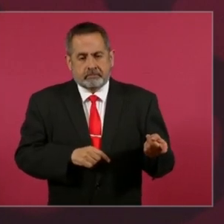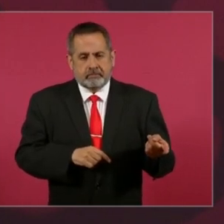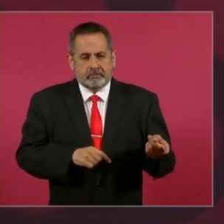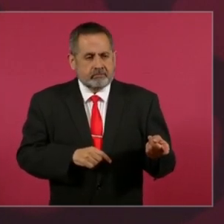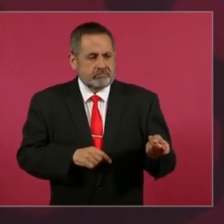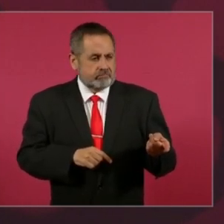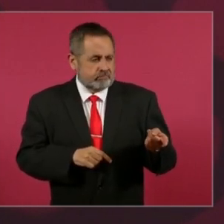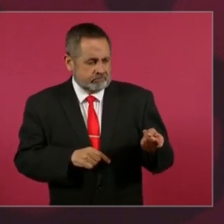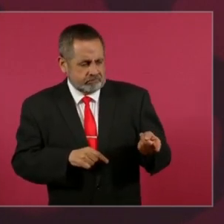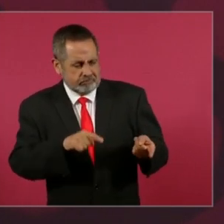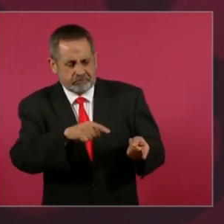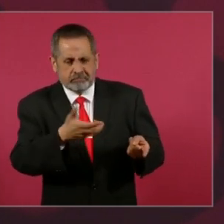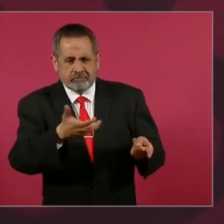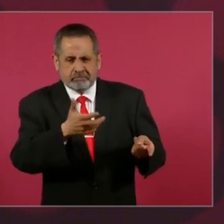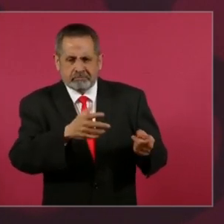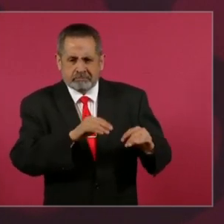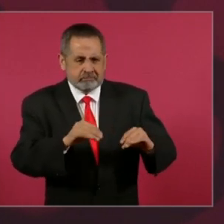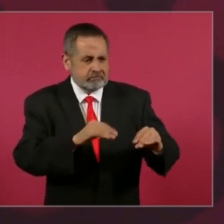actúa,